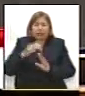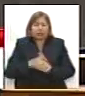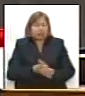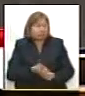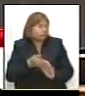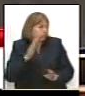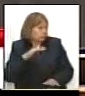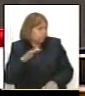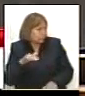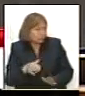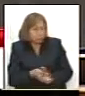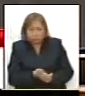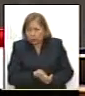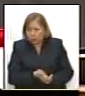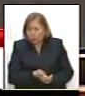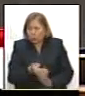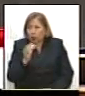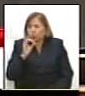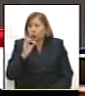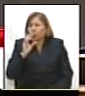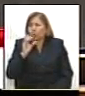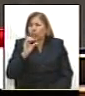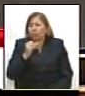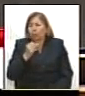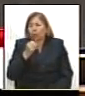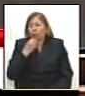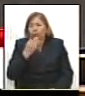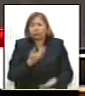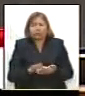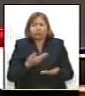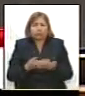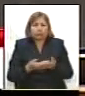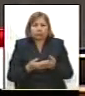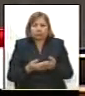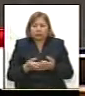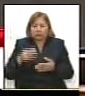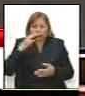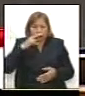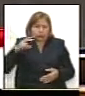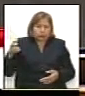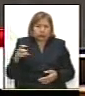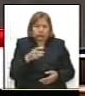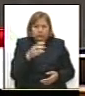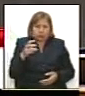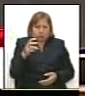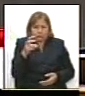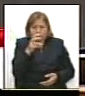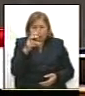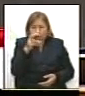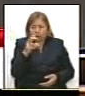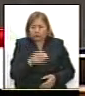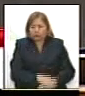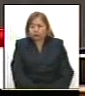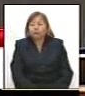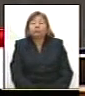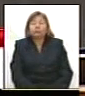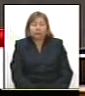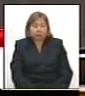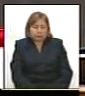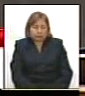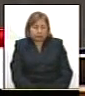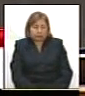Ñuño, Urjo y el Cerro de Serpiente, Enroscada. En las pampas